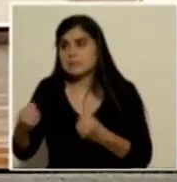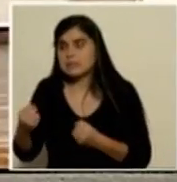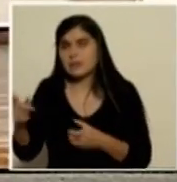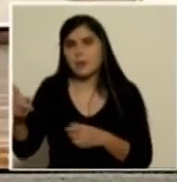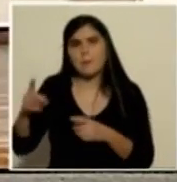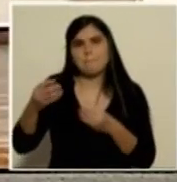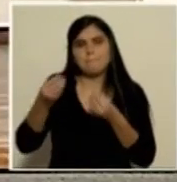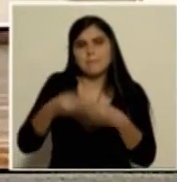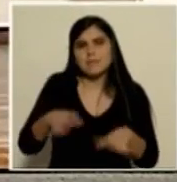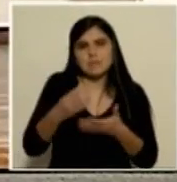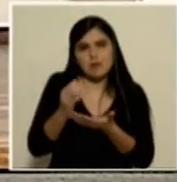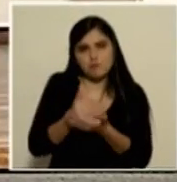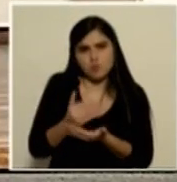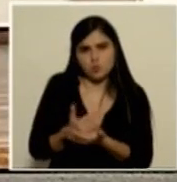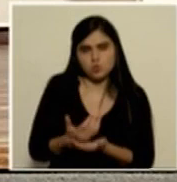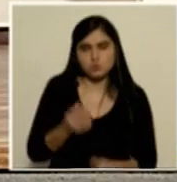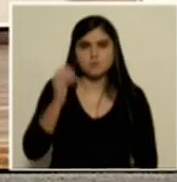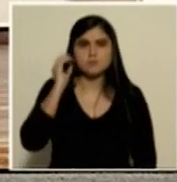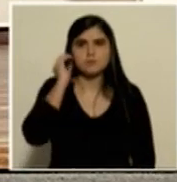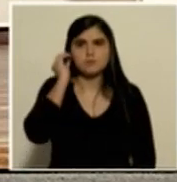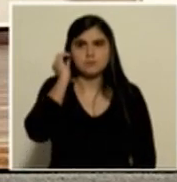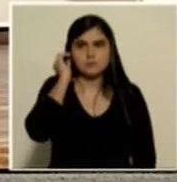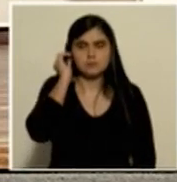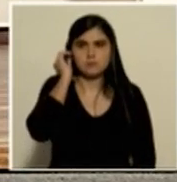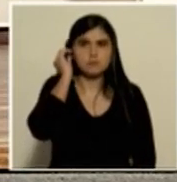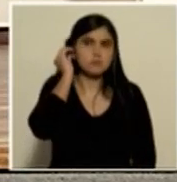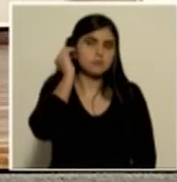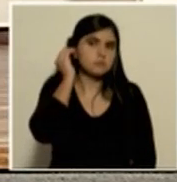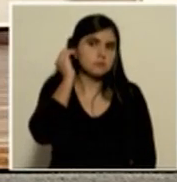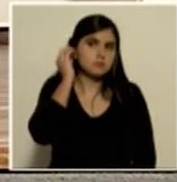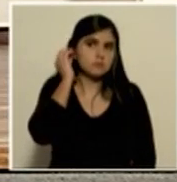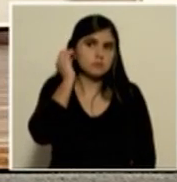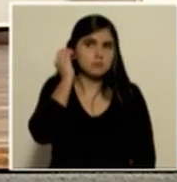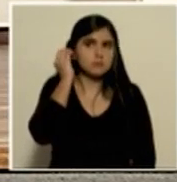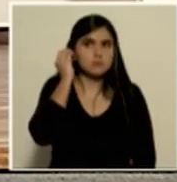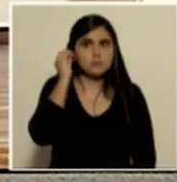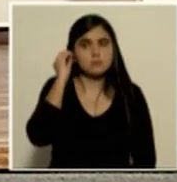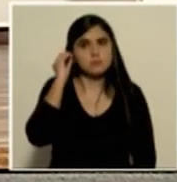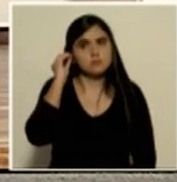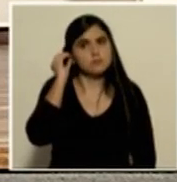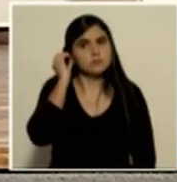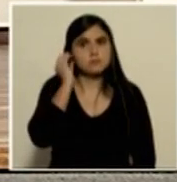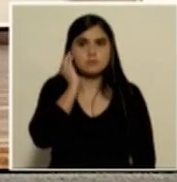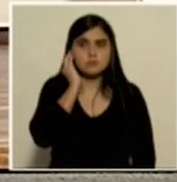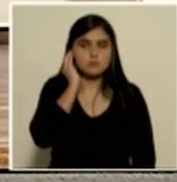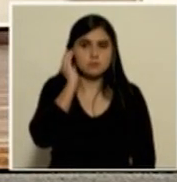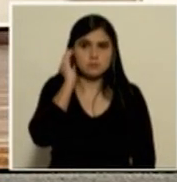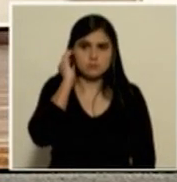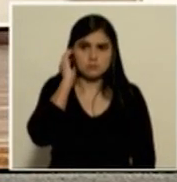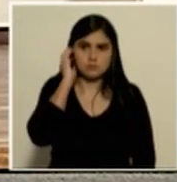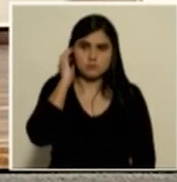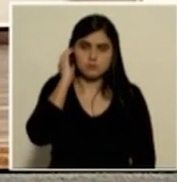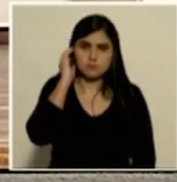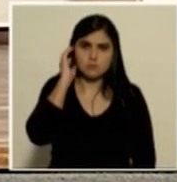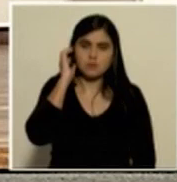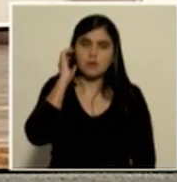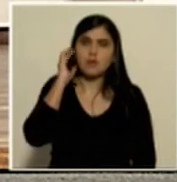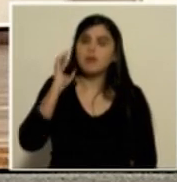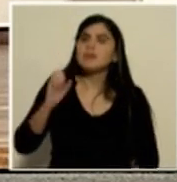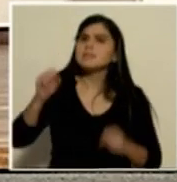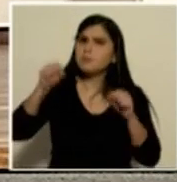contagio comunitario, ¿es posible retomar el rastreo? ¿Es realmente posible? Bueno, yo creo que estamos en una fase en donde sí hay